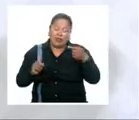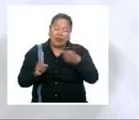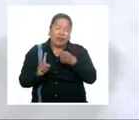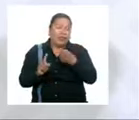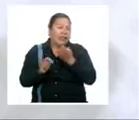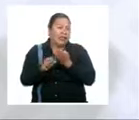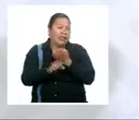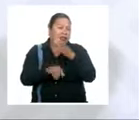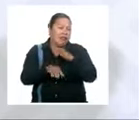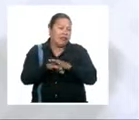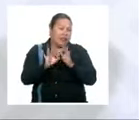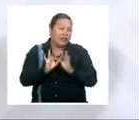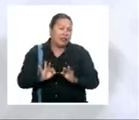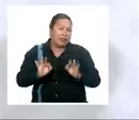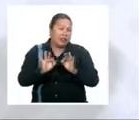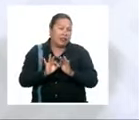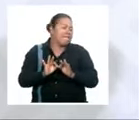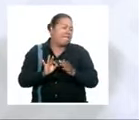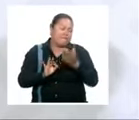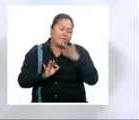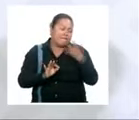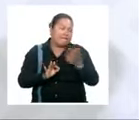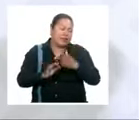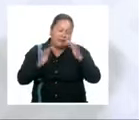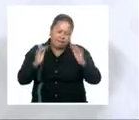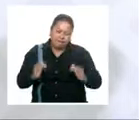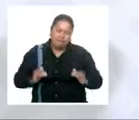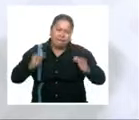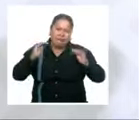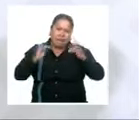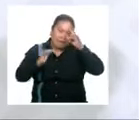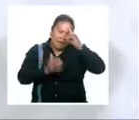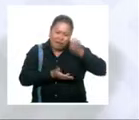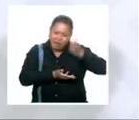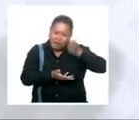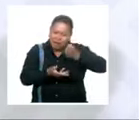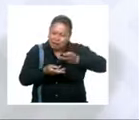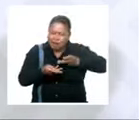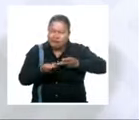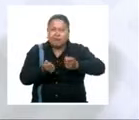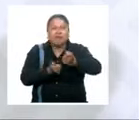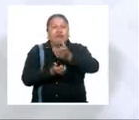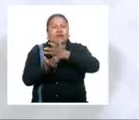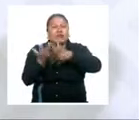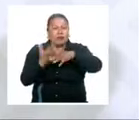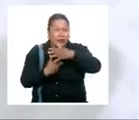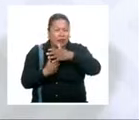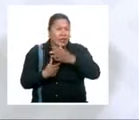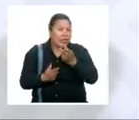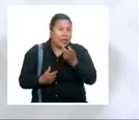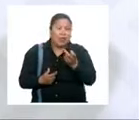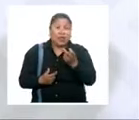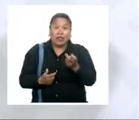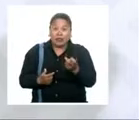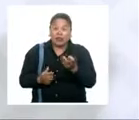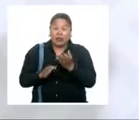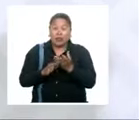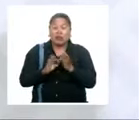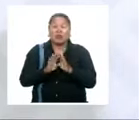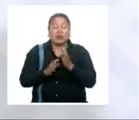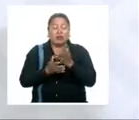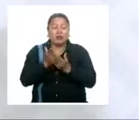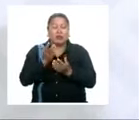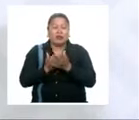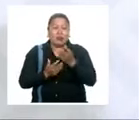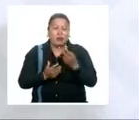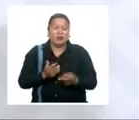interesantes y con mayor potencial para invertir. La posición estratégica de nuestro